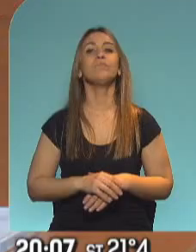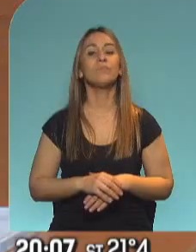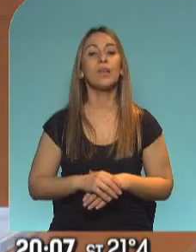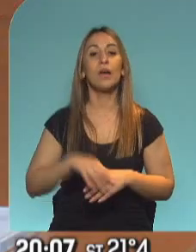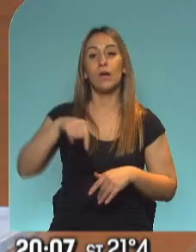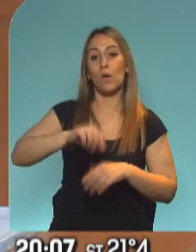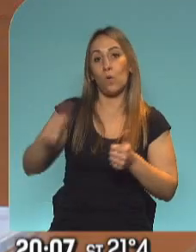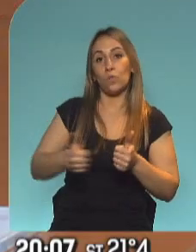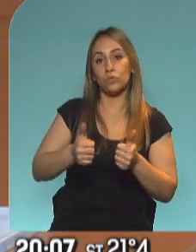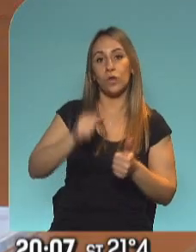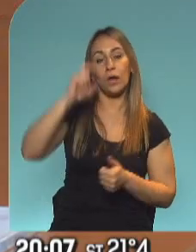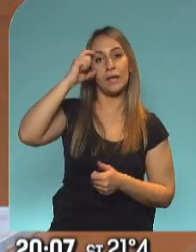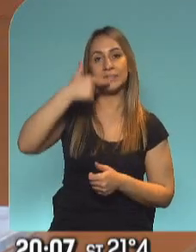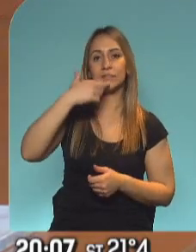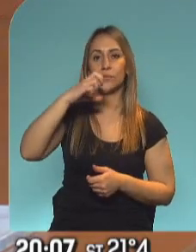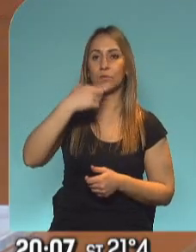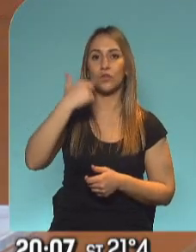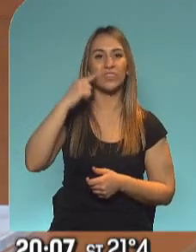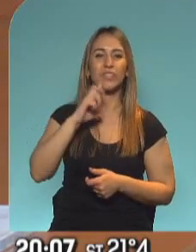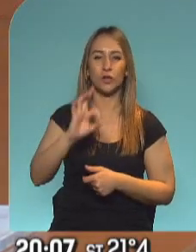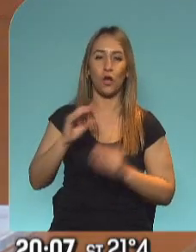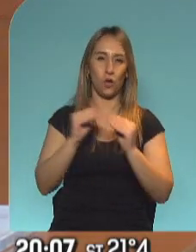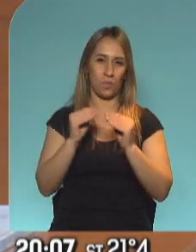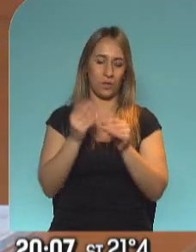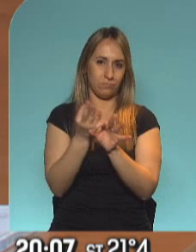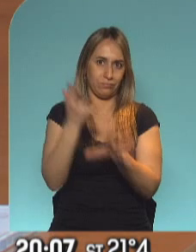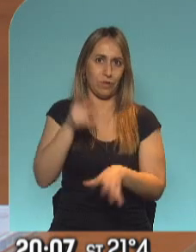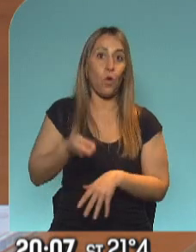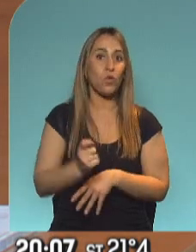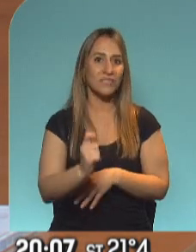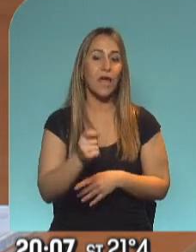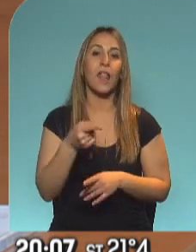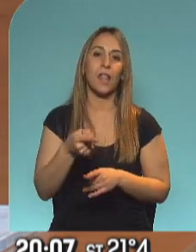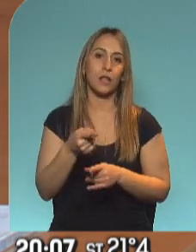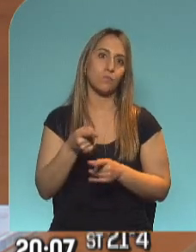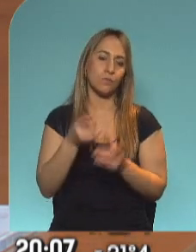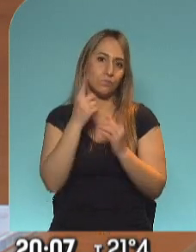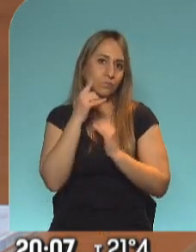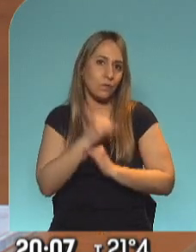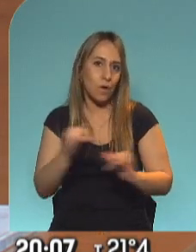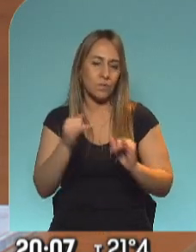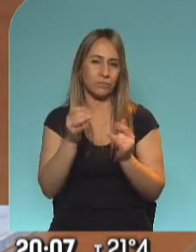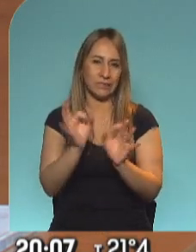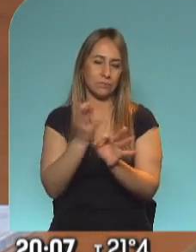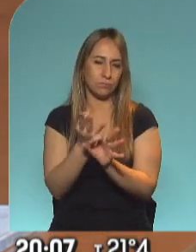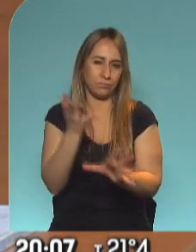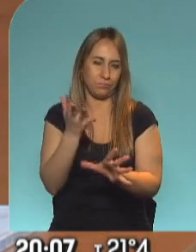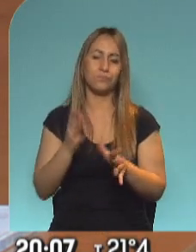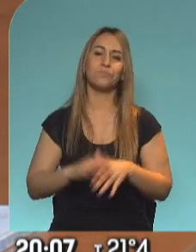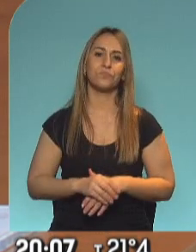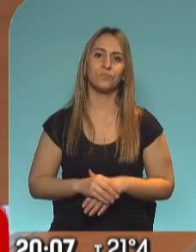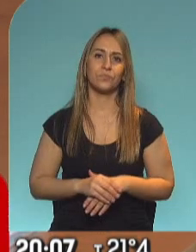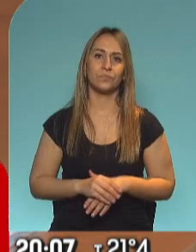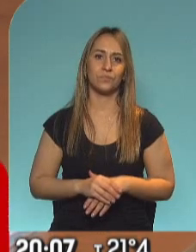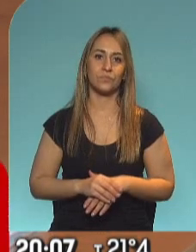Néstor Espósito, nuestro gran especialista de judiciales, de las personas más informadas en ese ámbito en nuestro país.